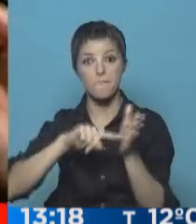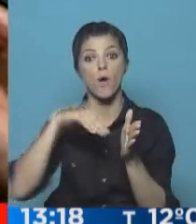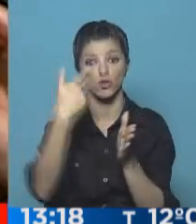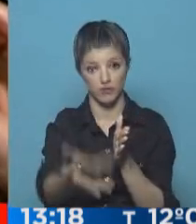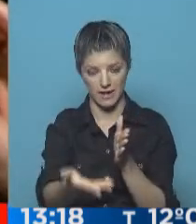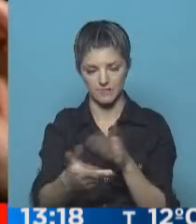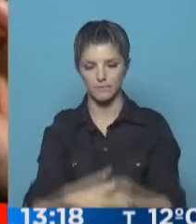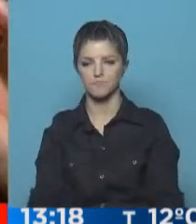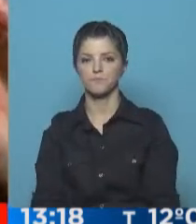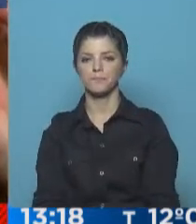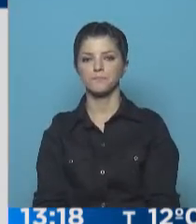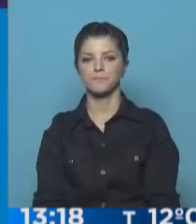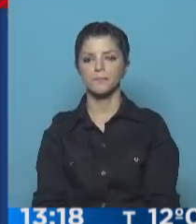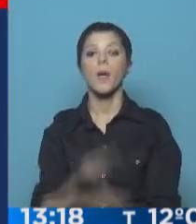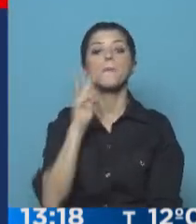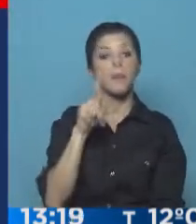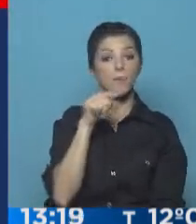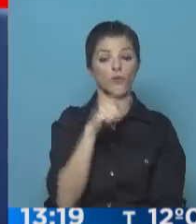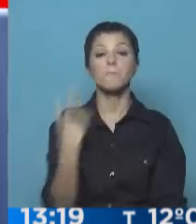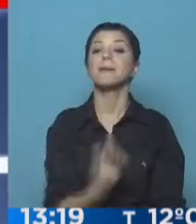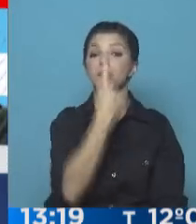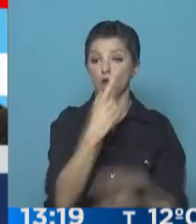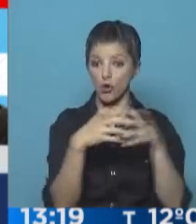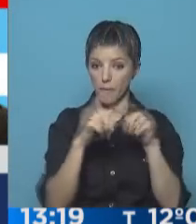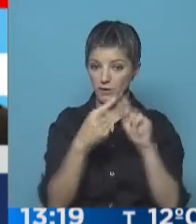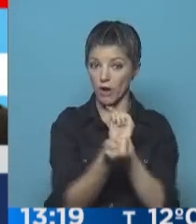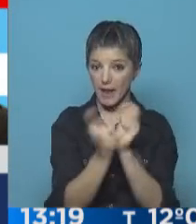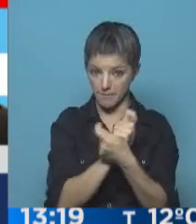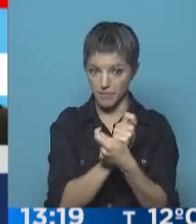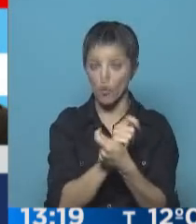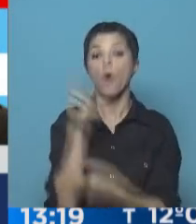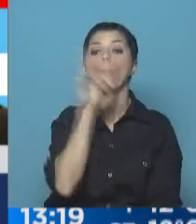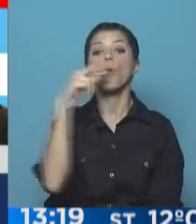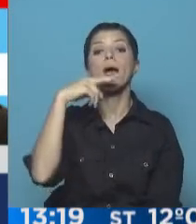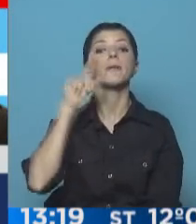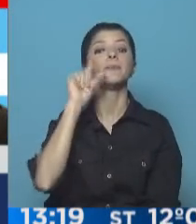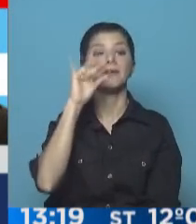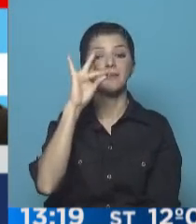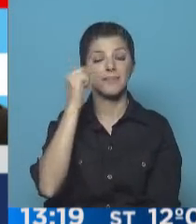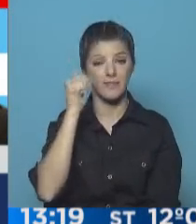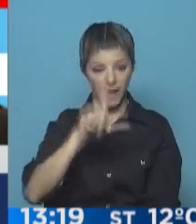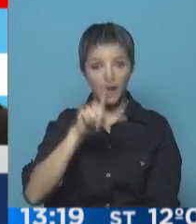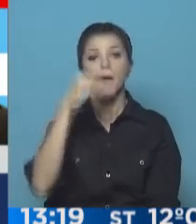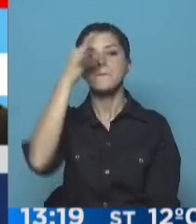Aires. Así veíamos por Cambiemos en primer lugar María Eugenia Vidal con el